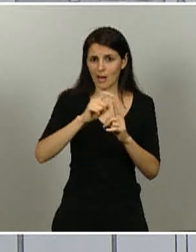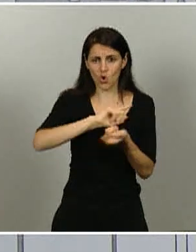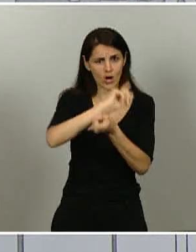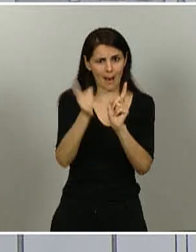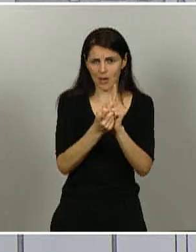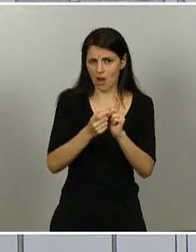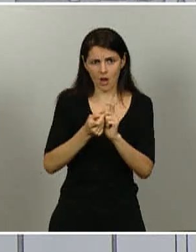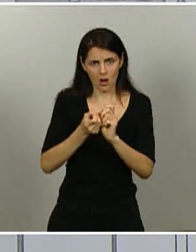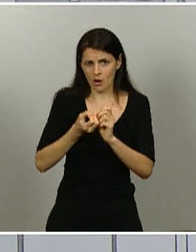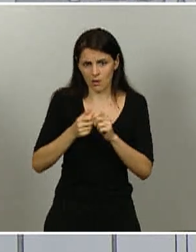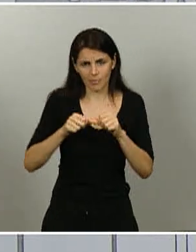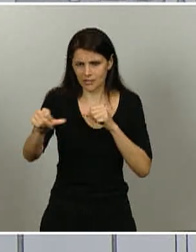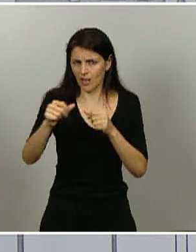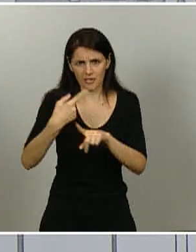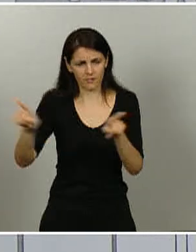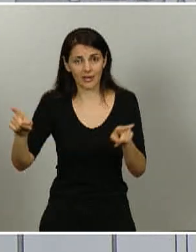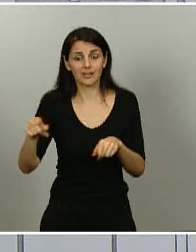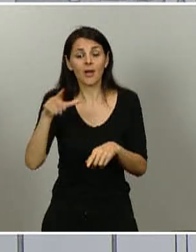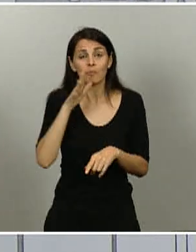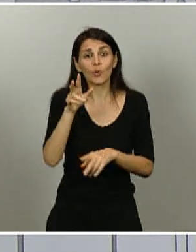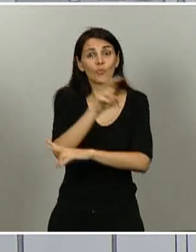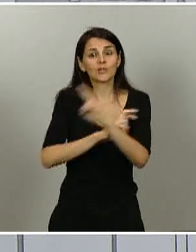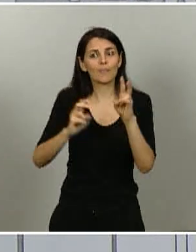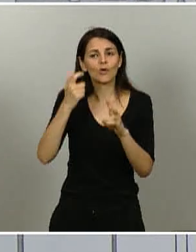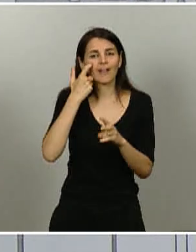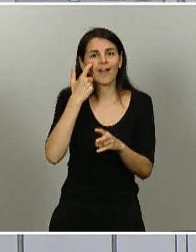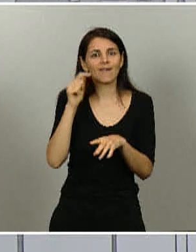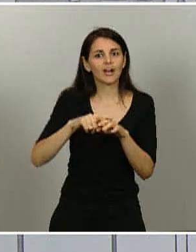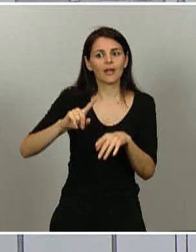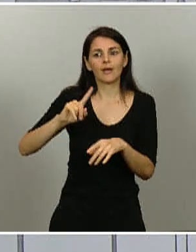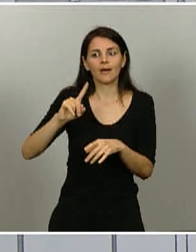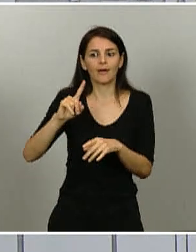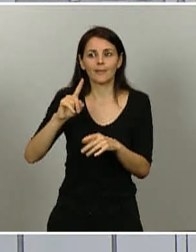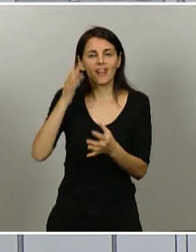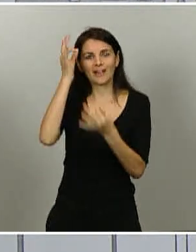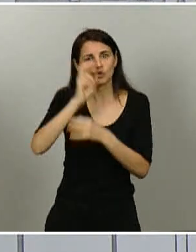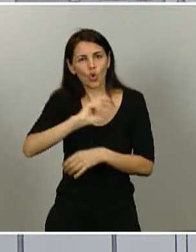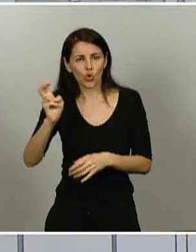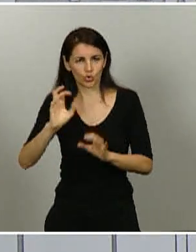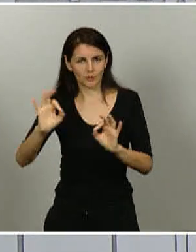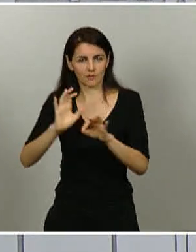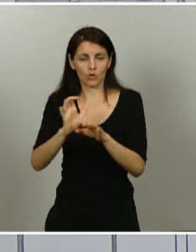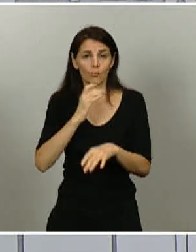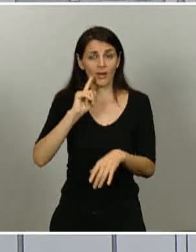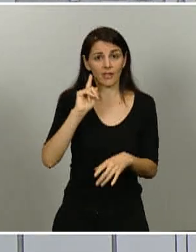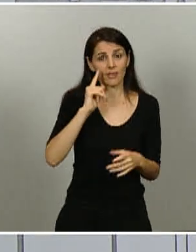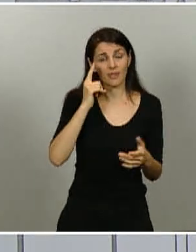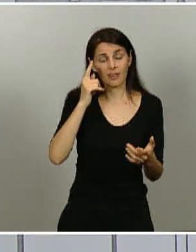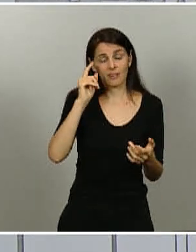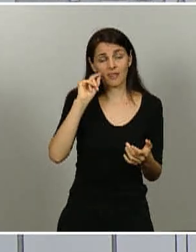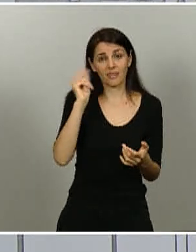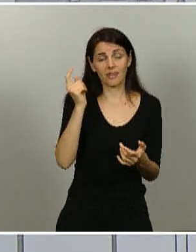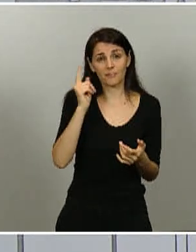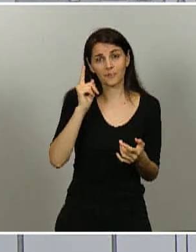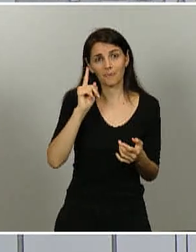una mayor capacidad de reacción, detección precoz y capacidad de respuesta rápida. Todo ese proceso de ese nuevo sistema